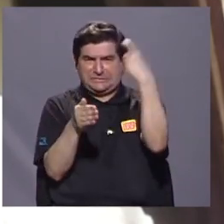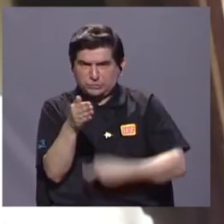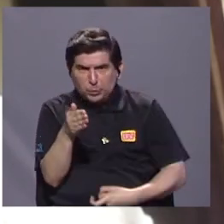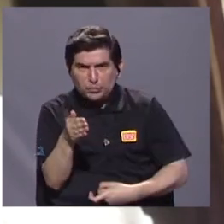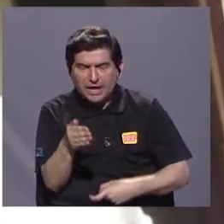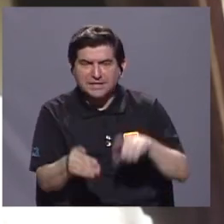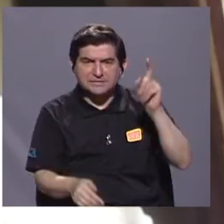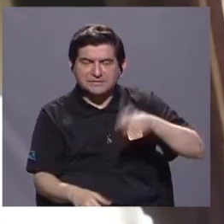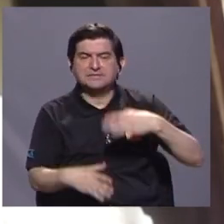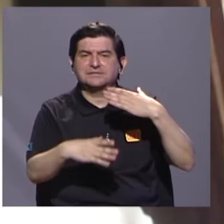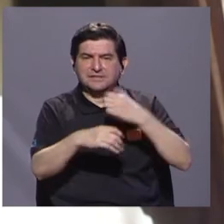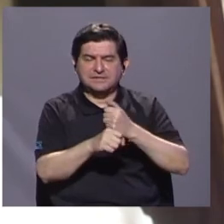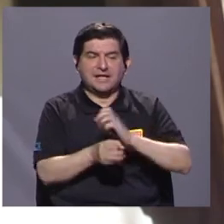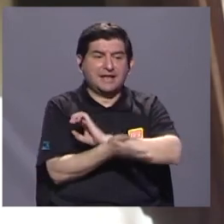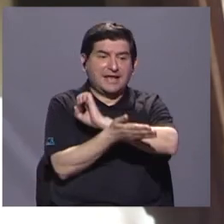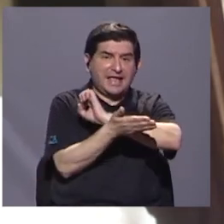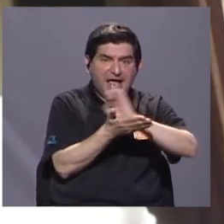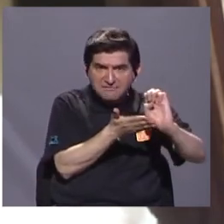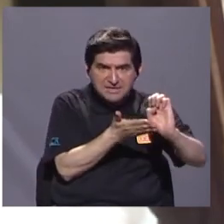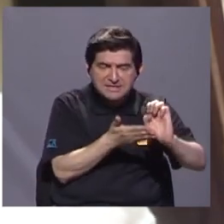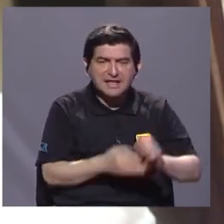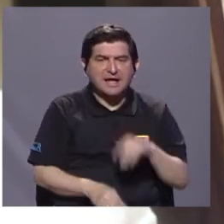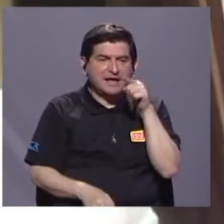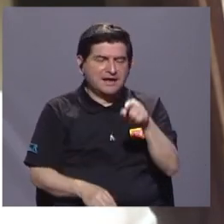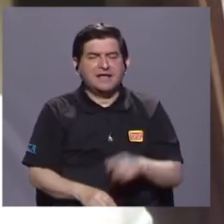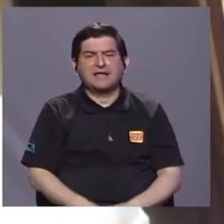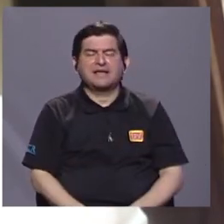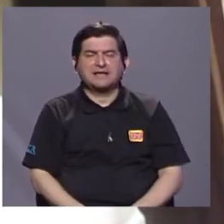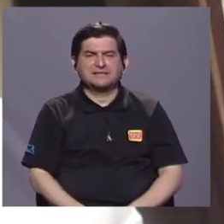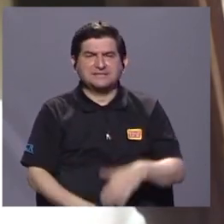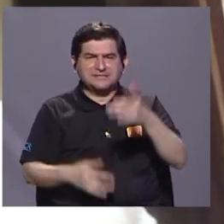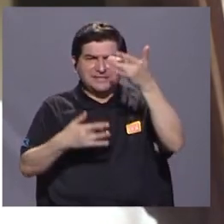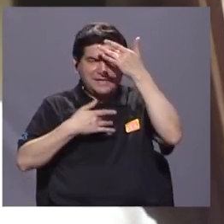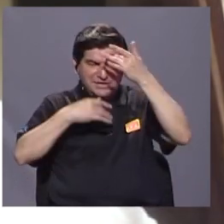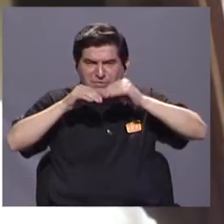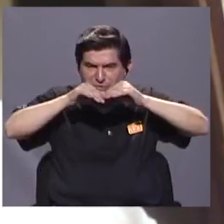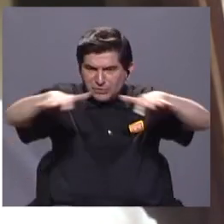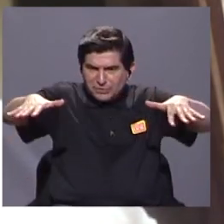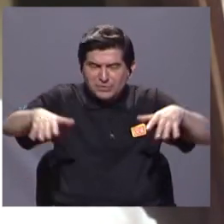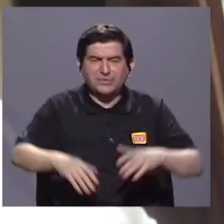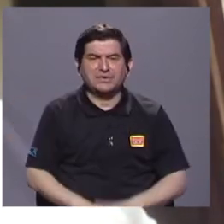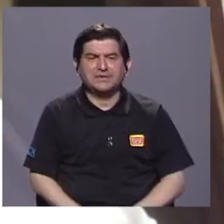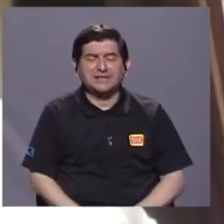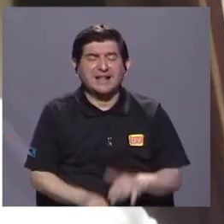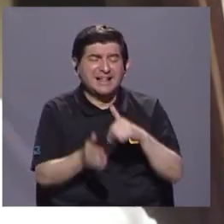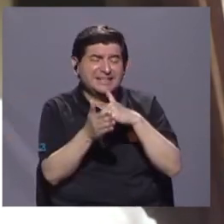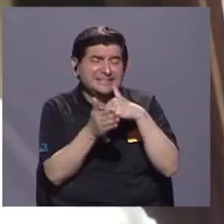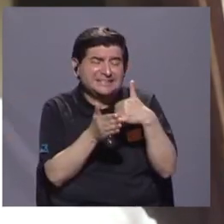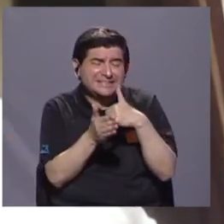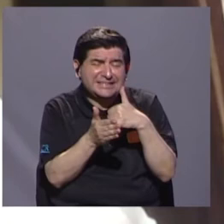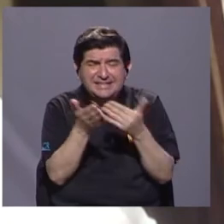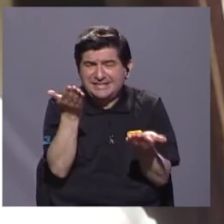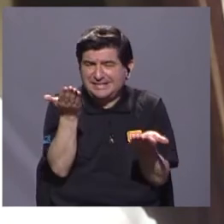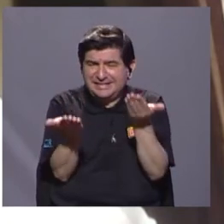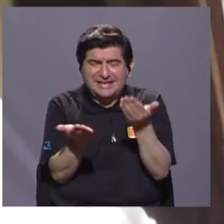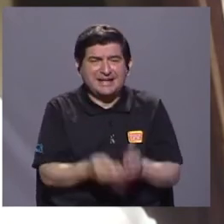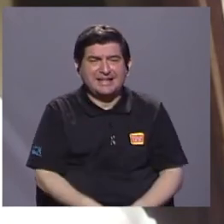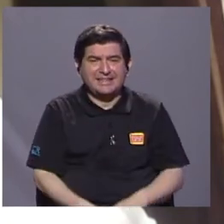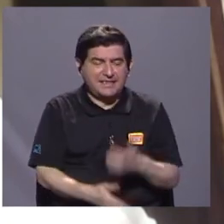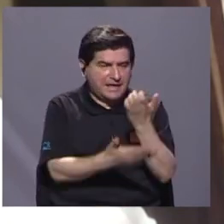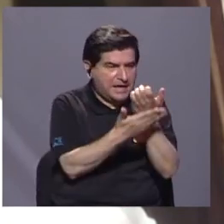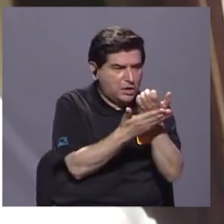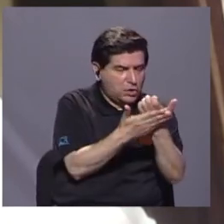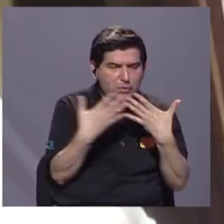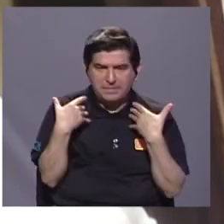se deberían tomar para evitar ese contagio. Creo que la delicada balanza entre la economía y la